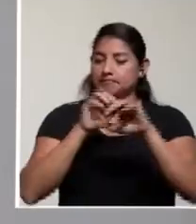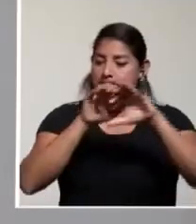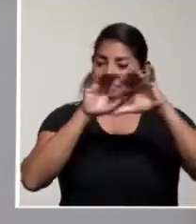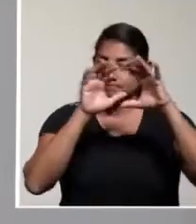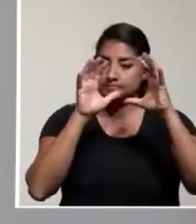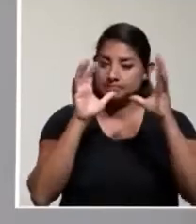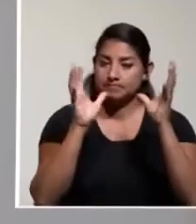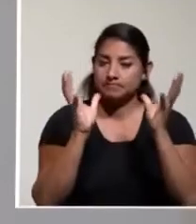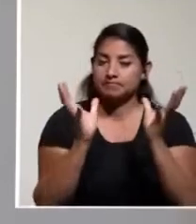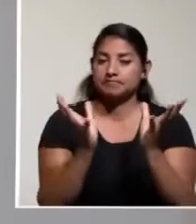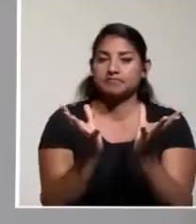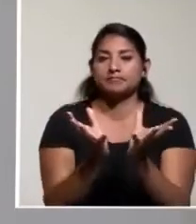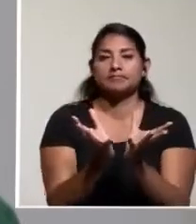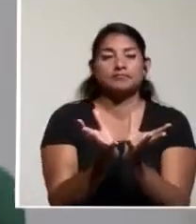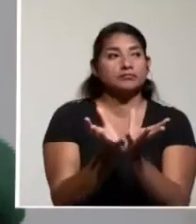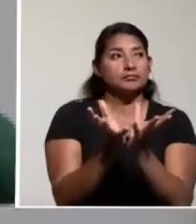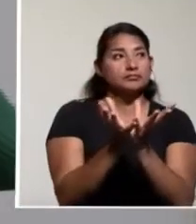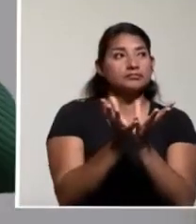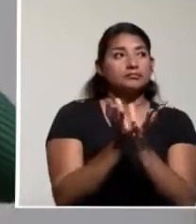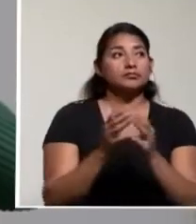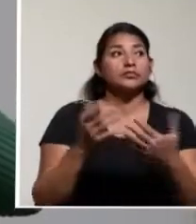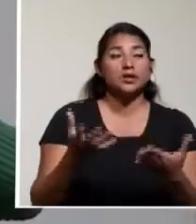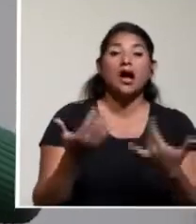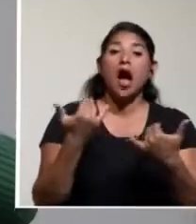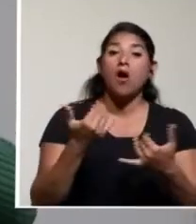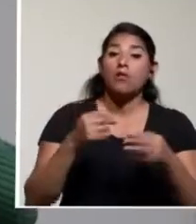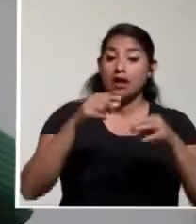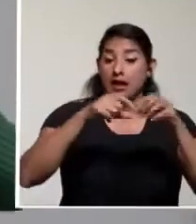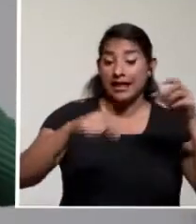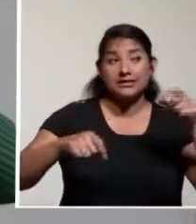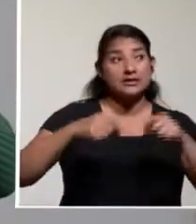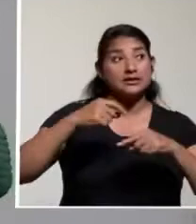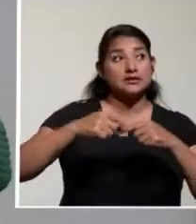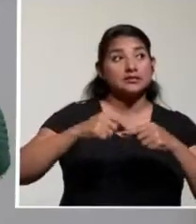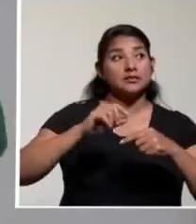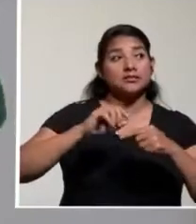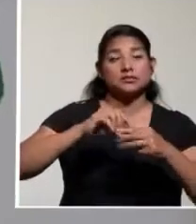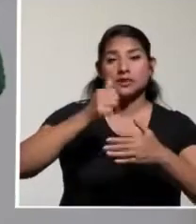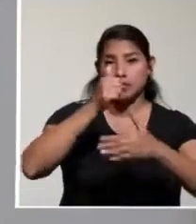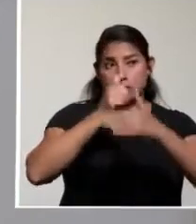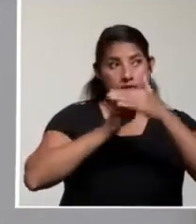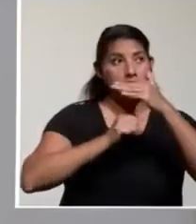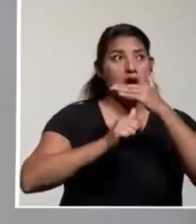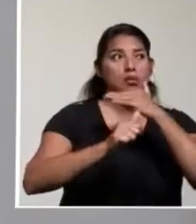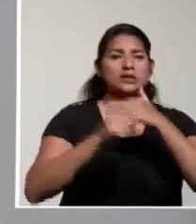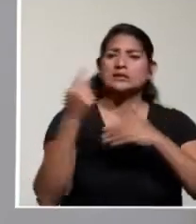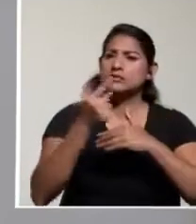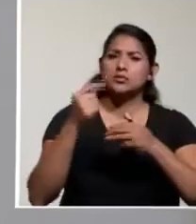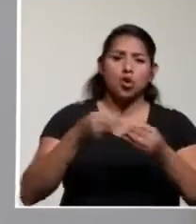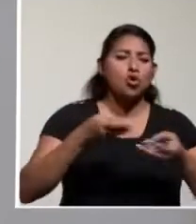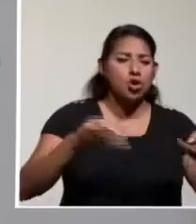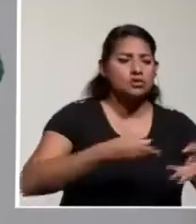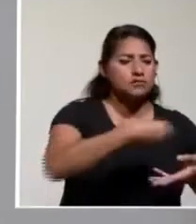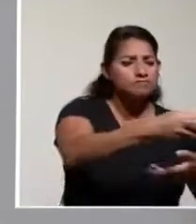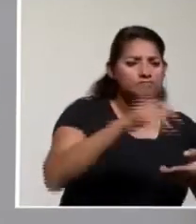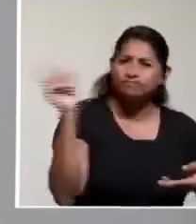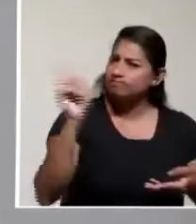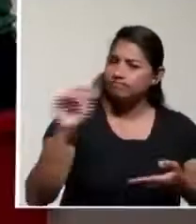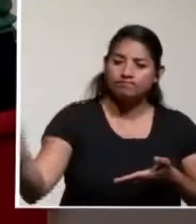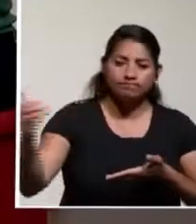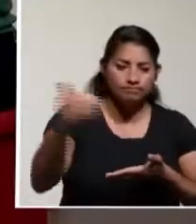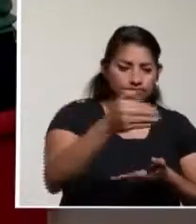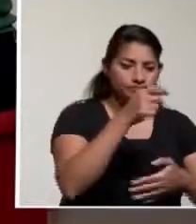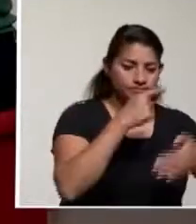planeta. Ok, vamos a guardar nuestras cintitas porque siempre es muy importante recoger, ¿verdad? Y vamos a empezar a